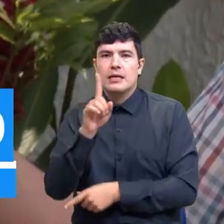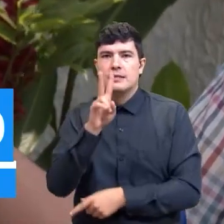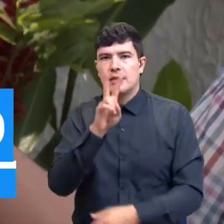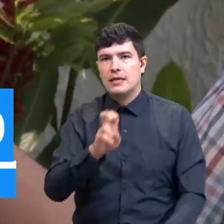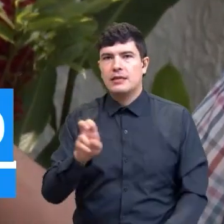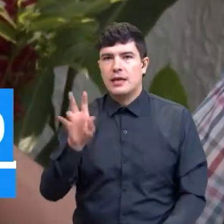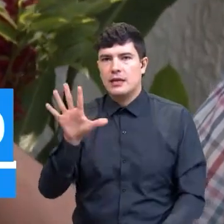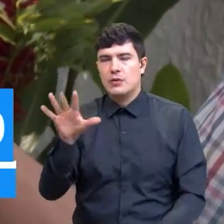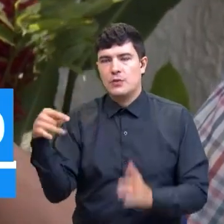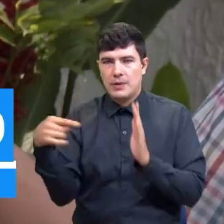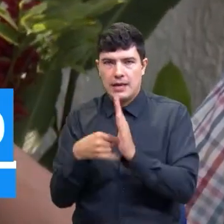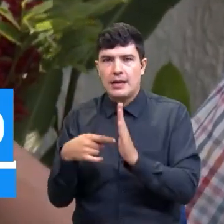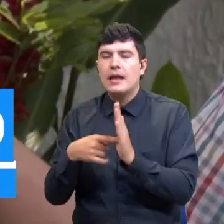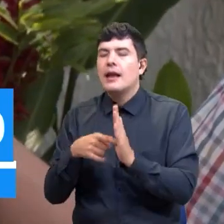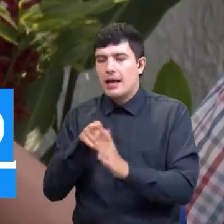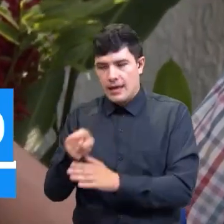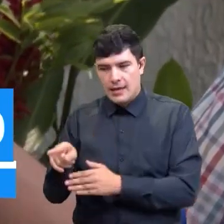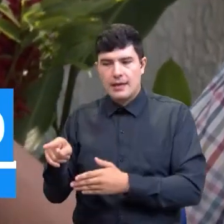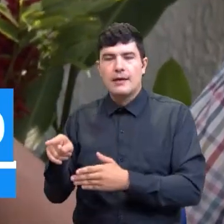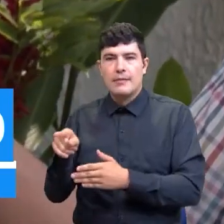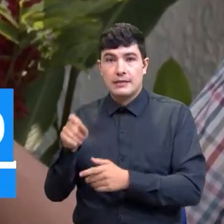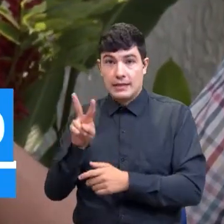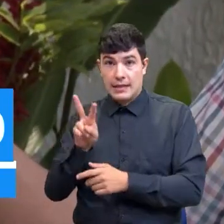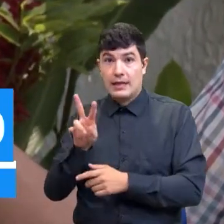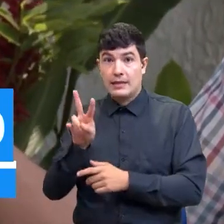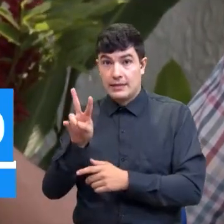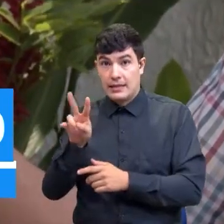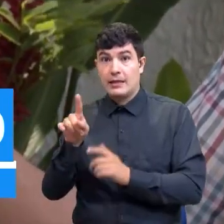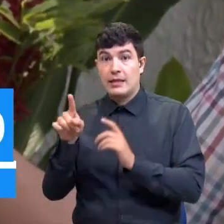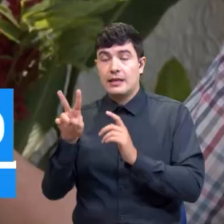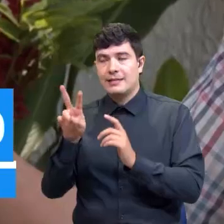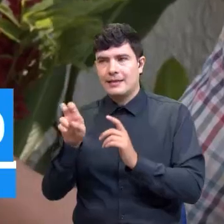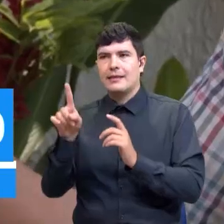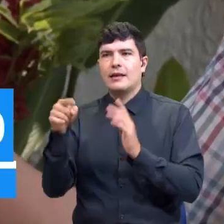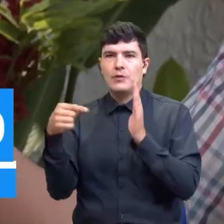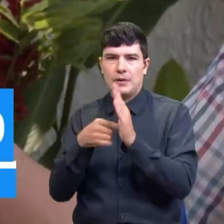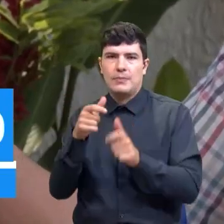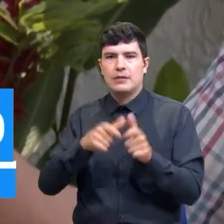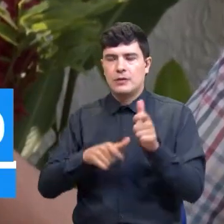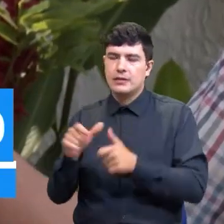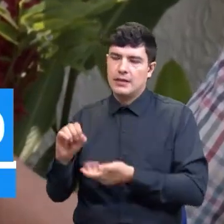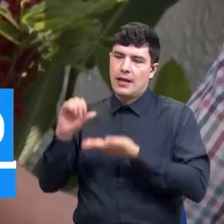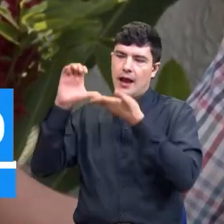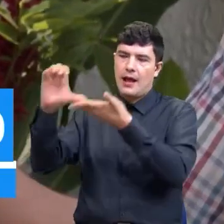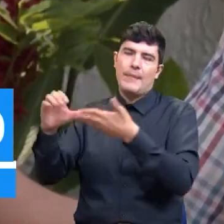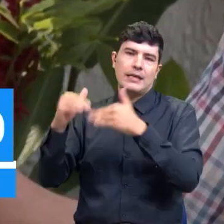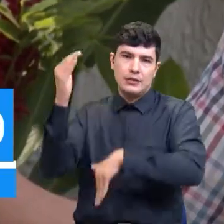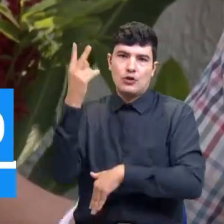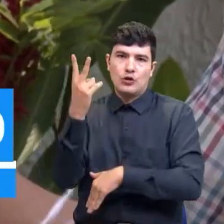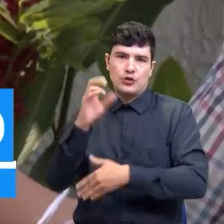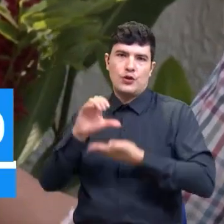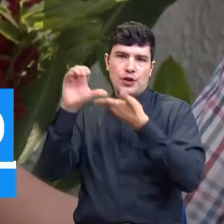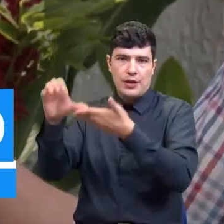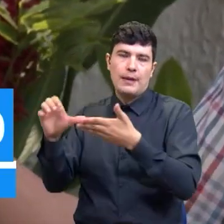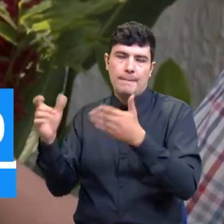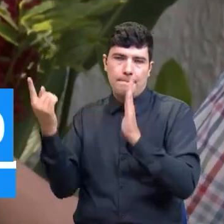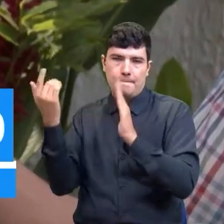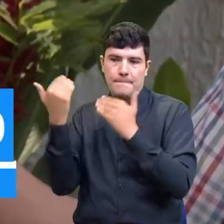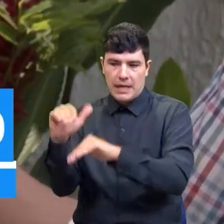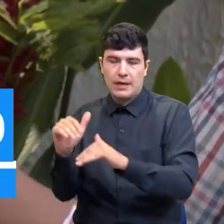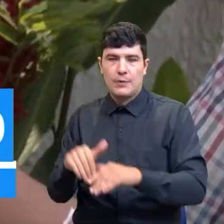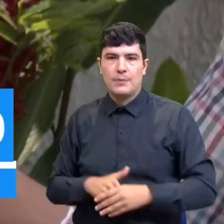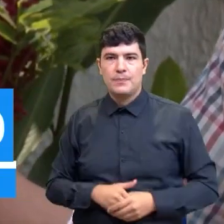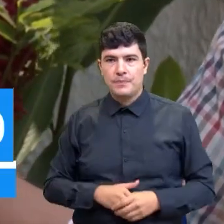que ganan entre 2 y 4 salarios mínimos y por encima de los cuatro salarios mínimos solo tenemos